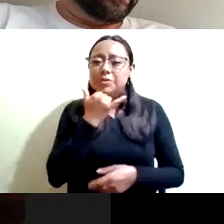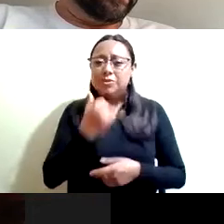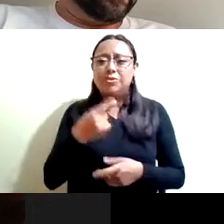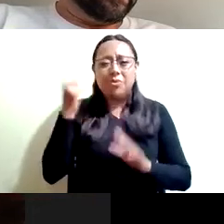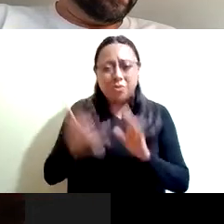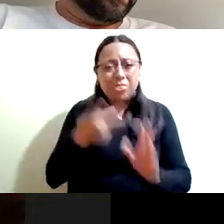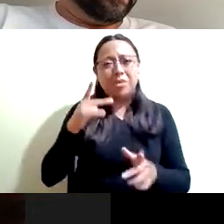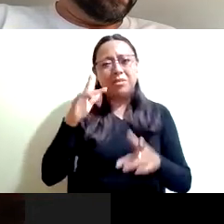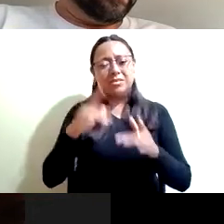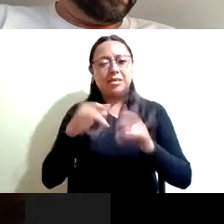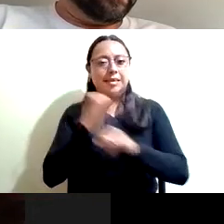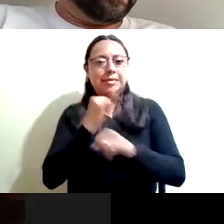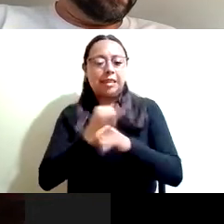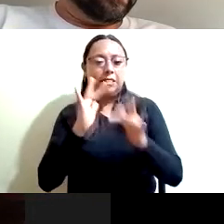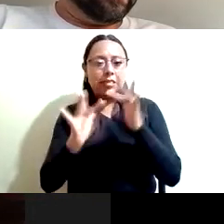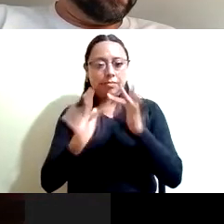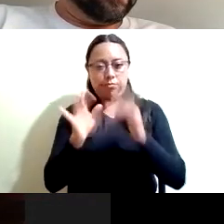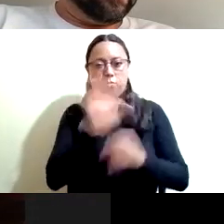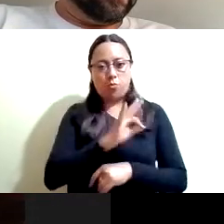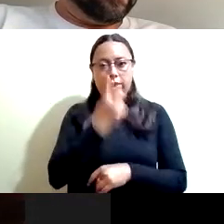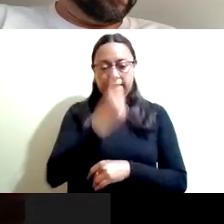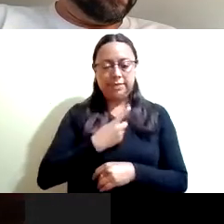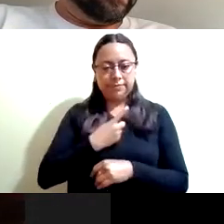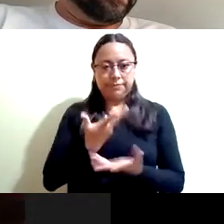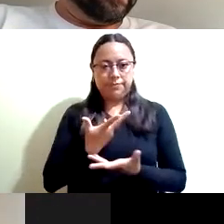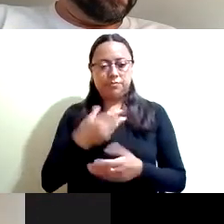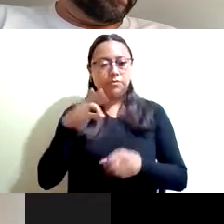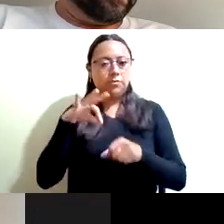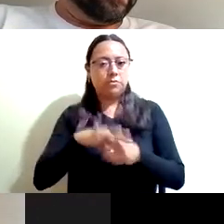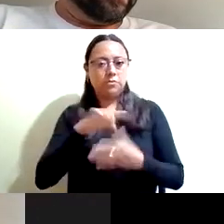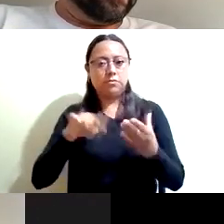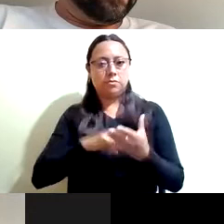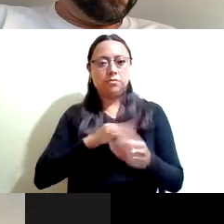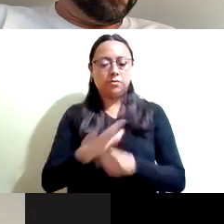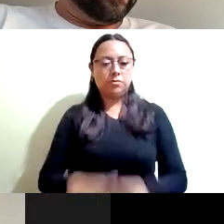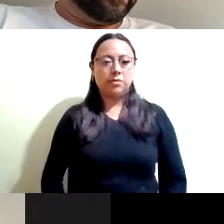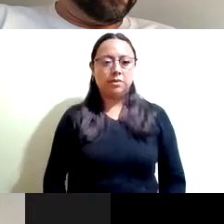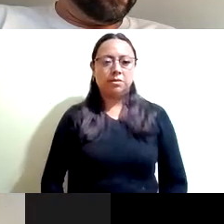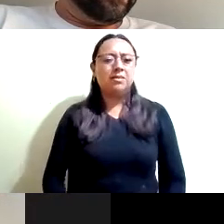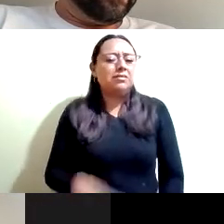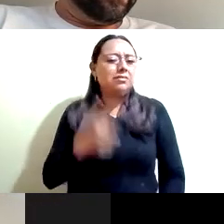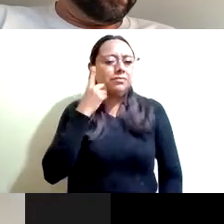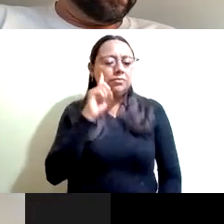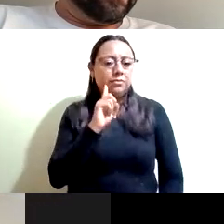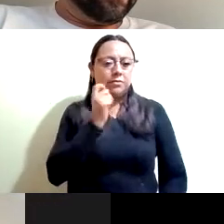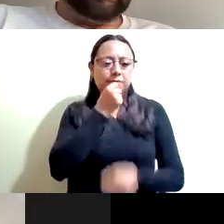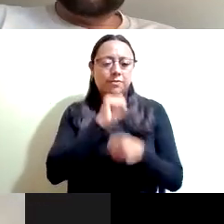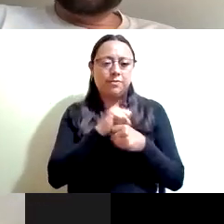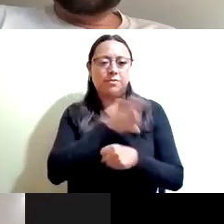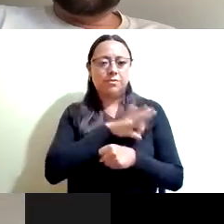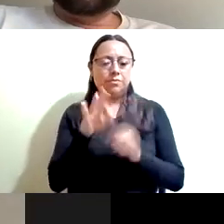votando? Esta tercera modificación. ¿Nos podría repetir, secretaria?